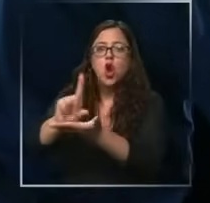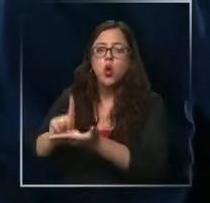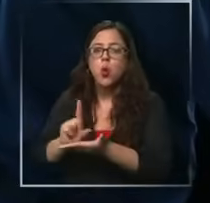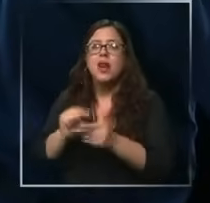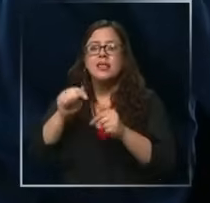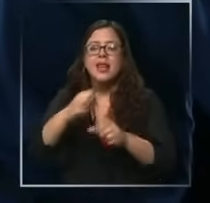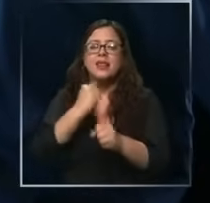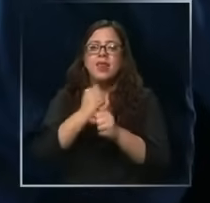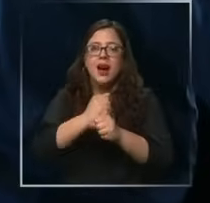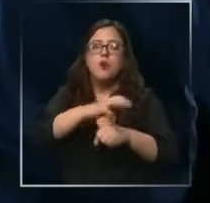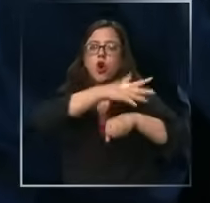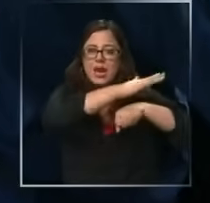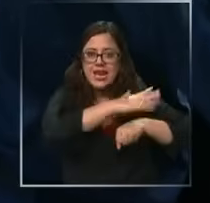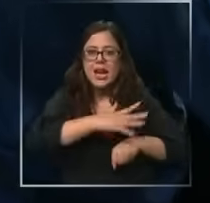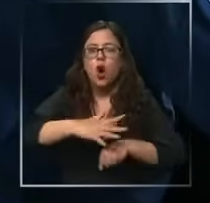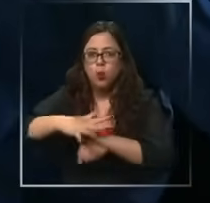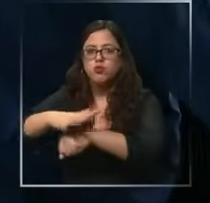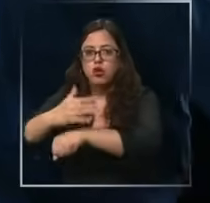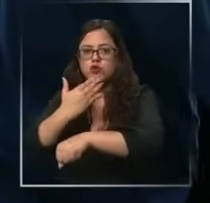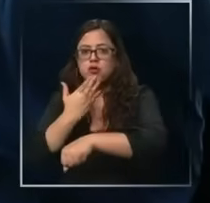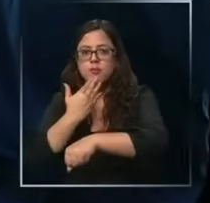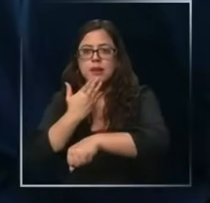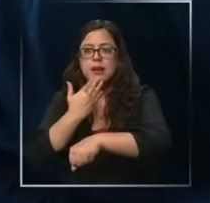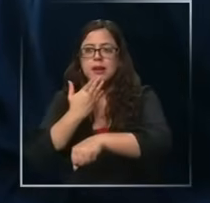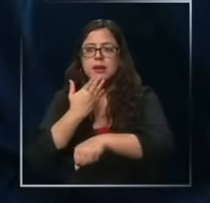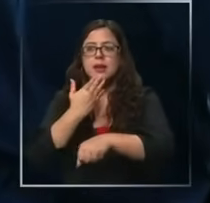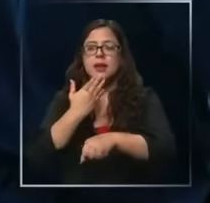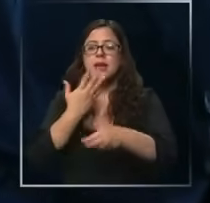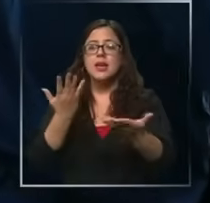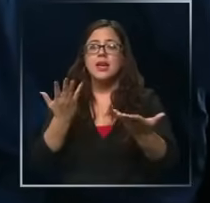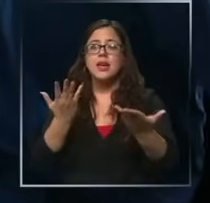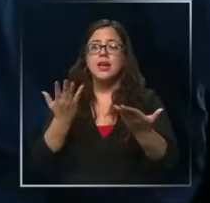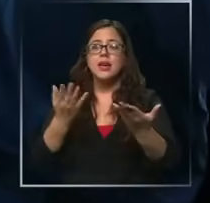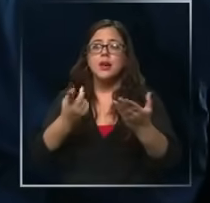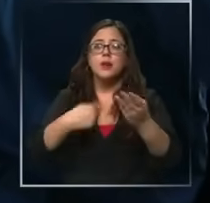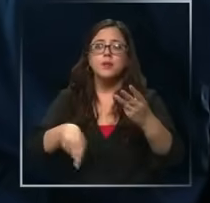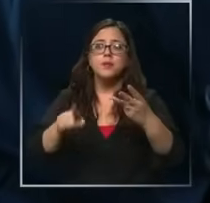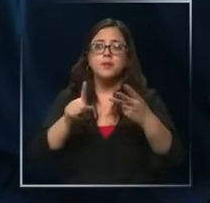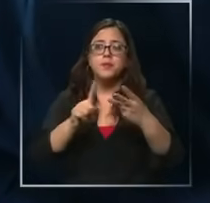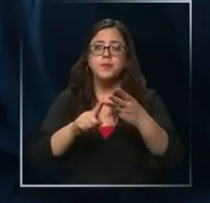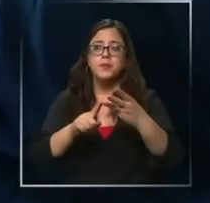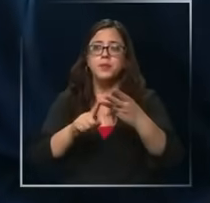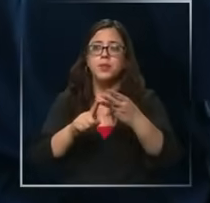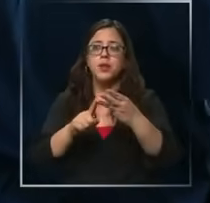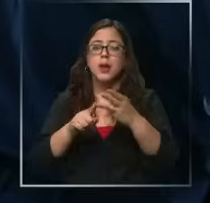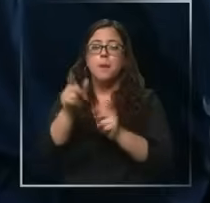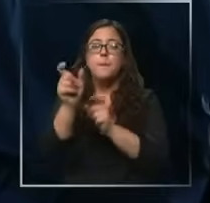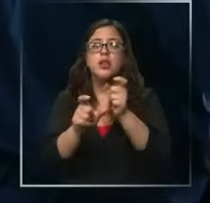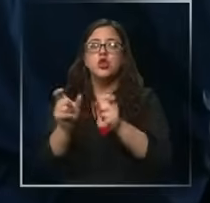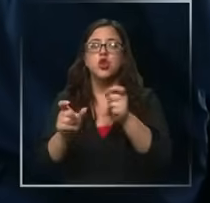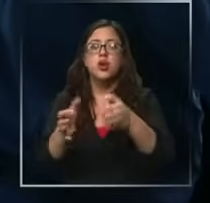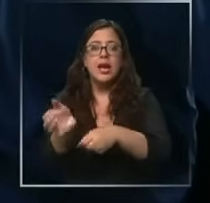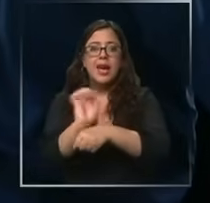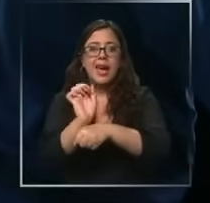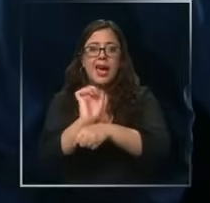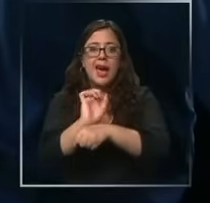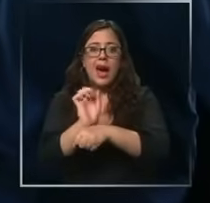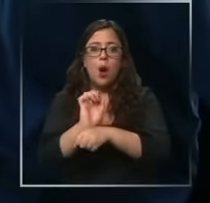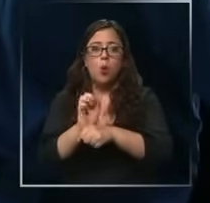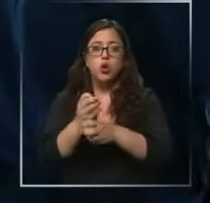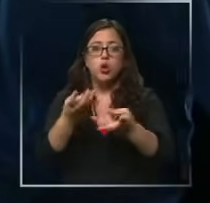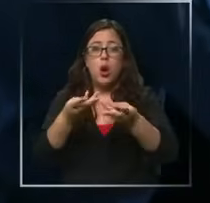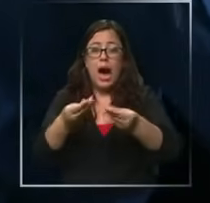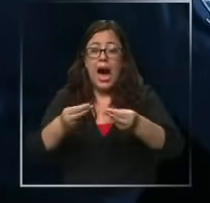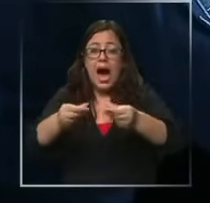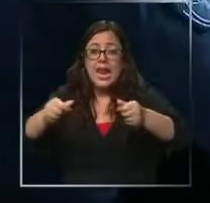con el helicóptero que también acude a esta emergencia y lo triangulamos con la patrulla terrestre que acude también al lugar. La idea es poder